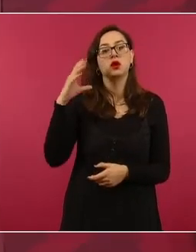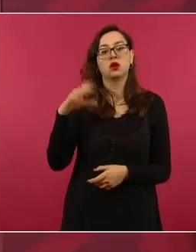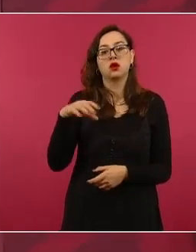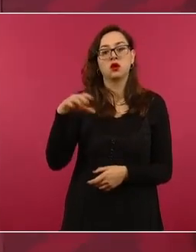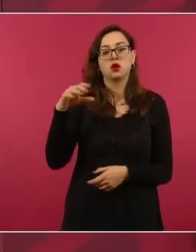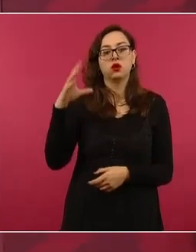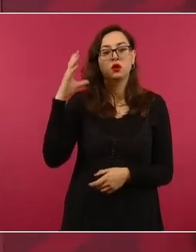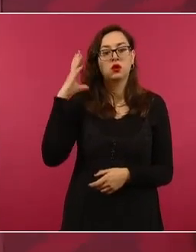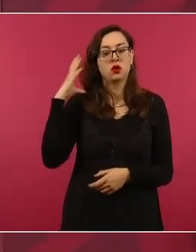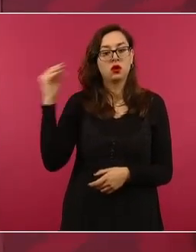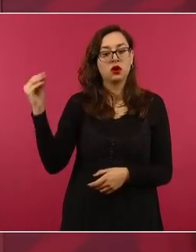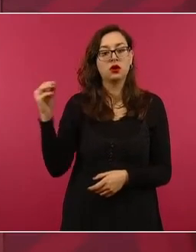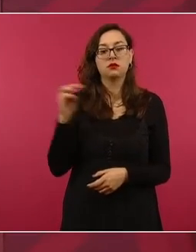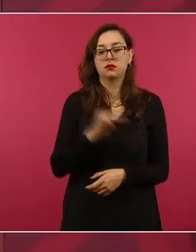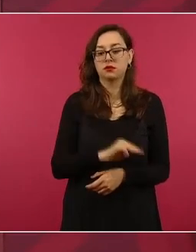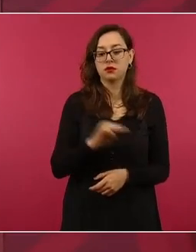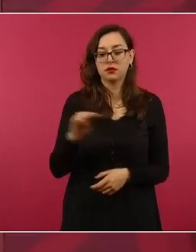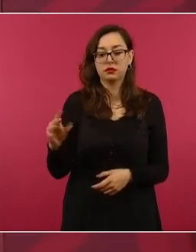dos